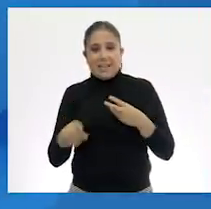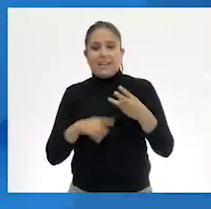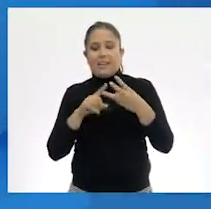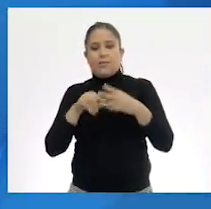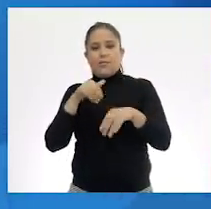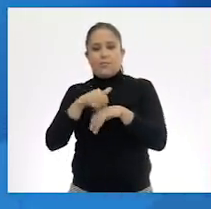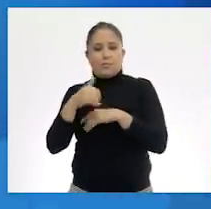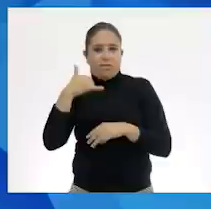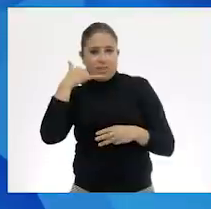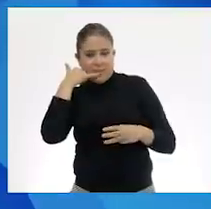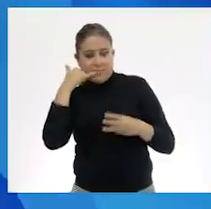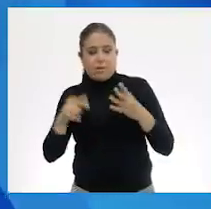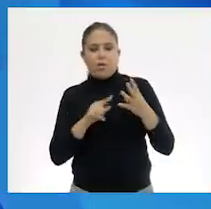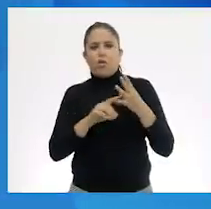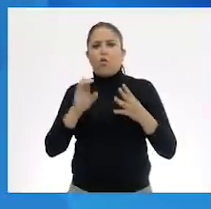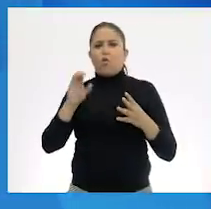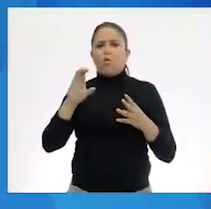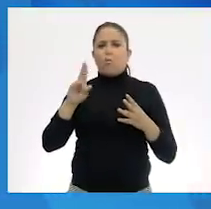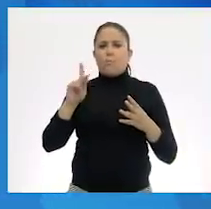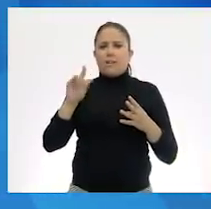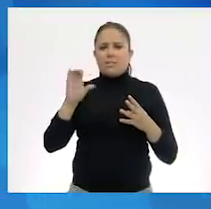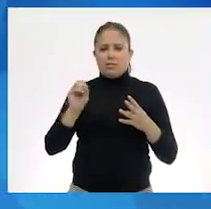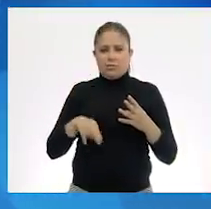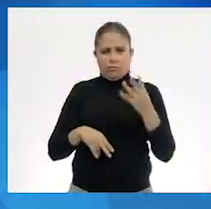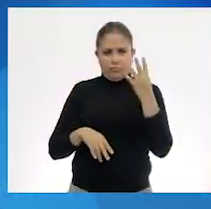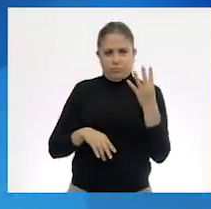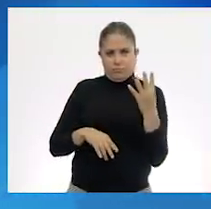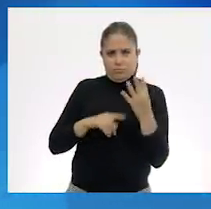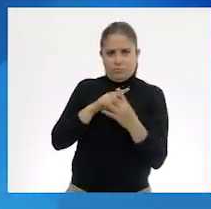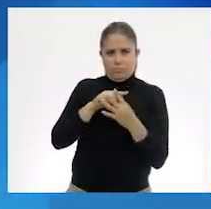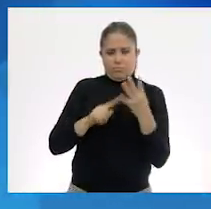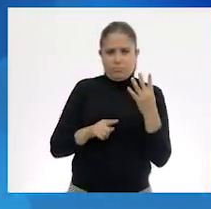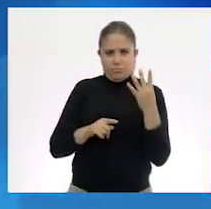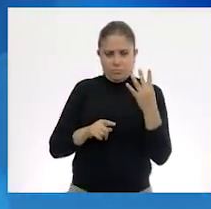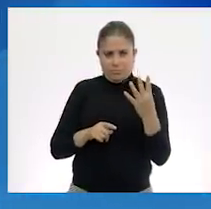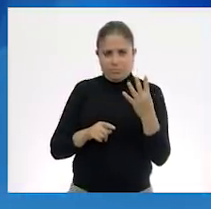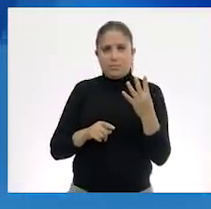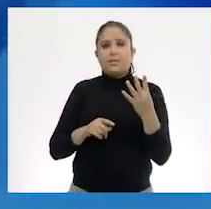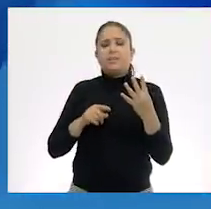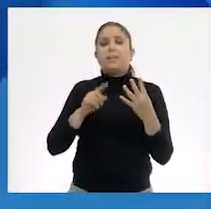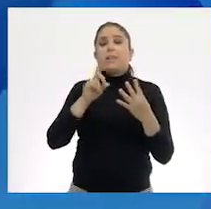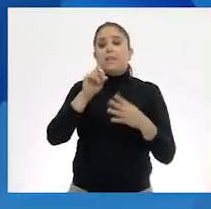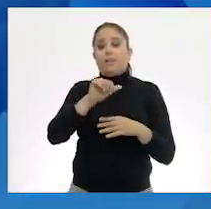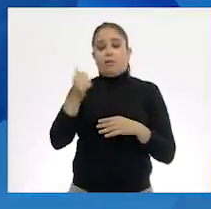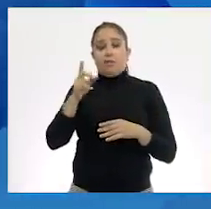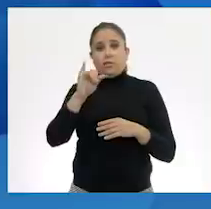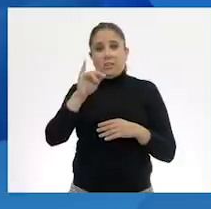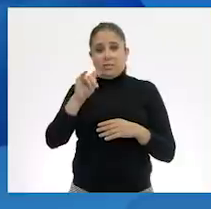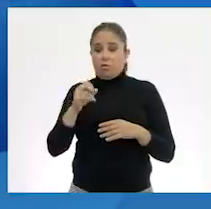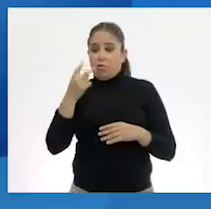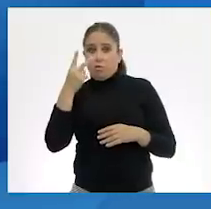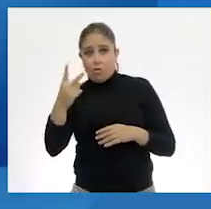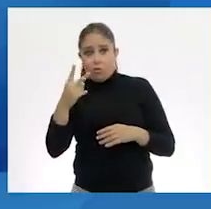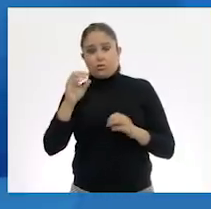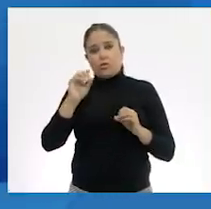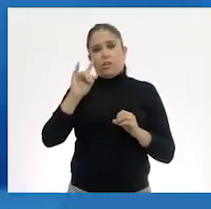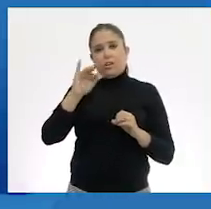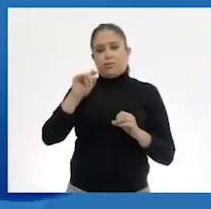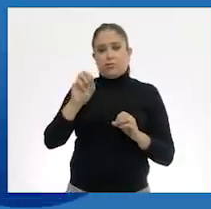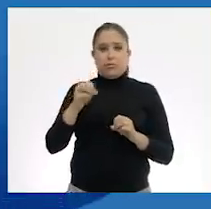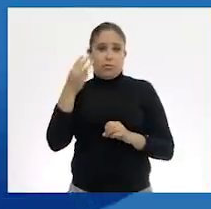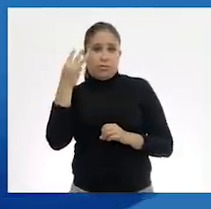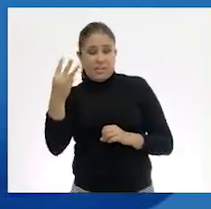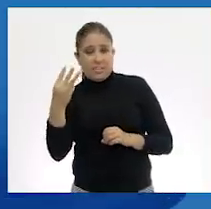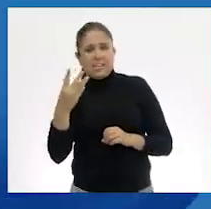telefónico y la ocupación. Viene otra tablita a un lado que dice directorio 2 y directorio 3. Vamos a